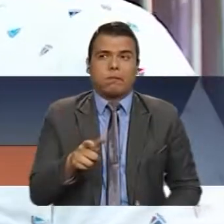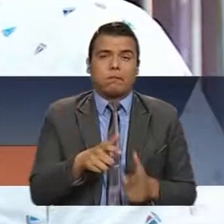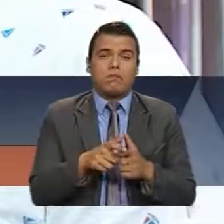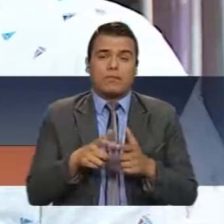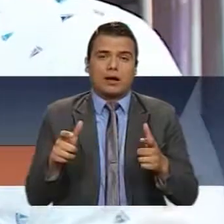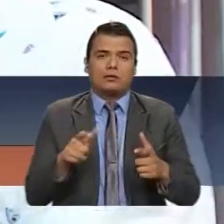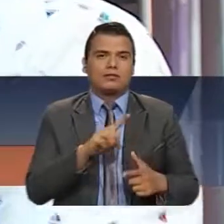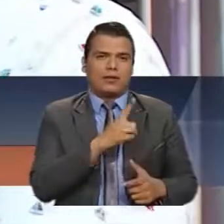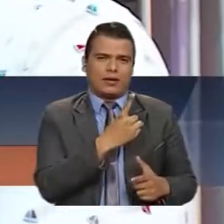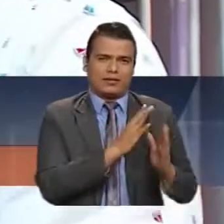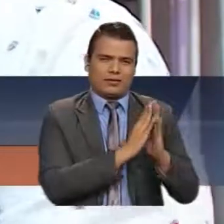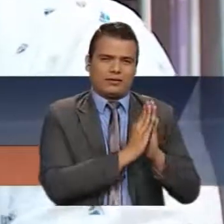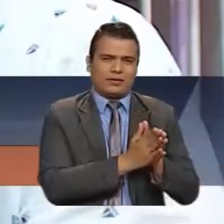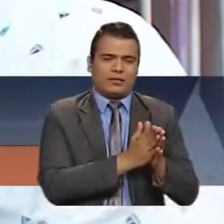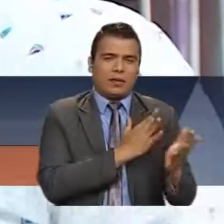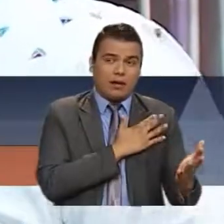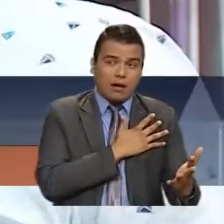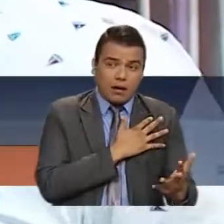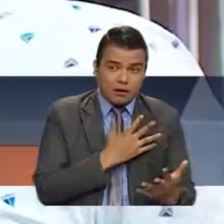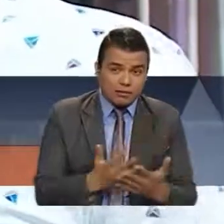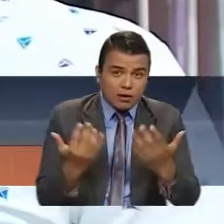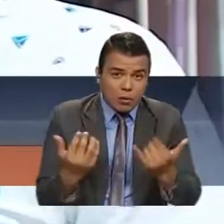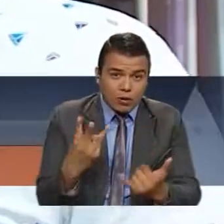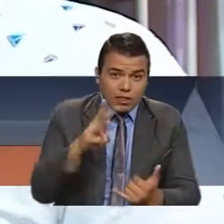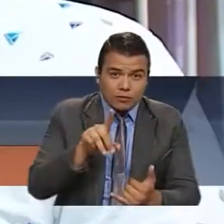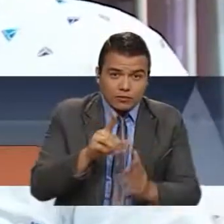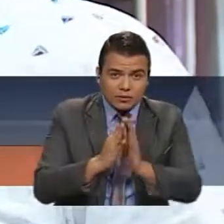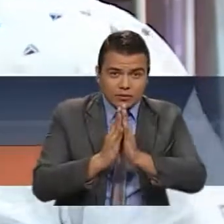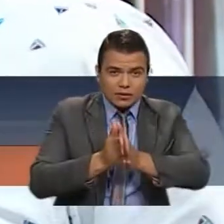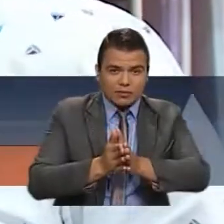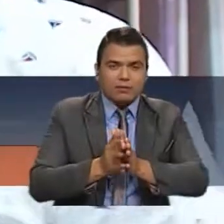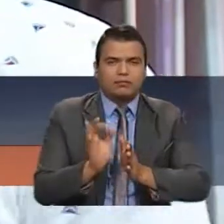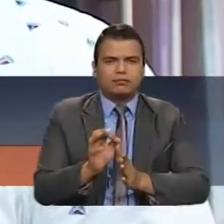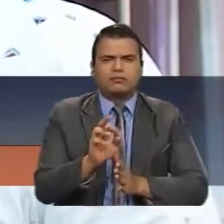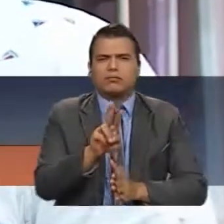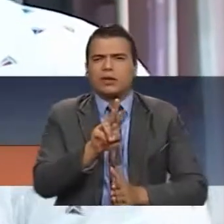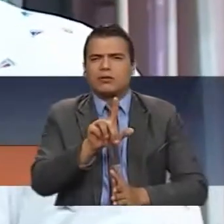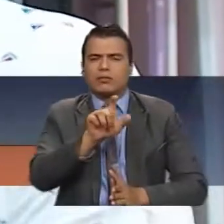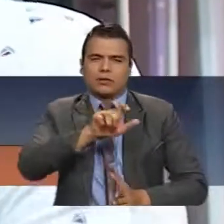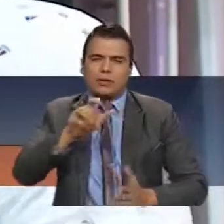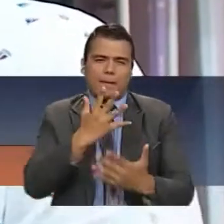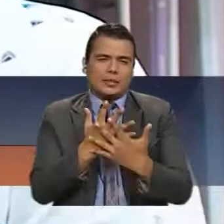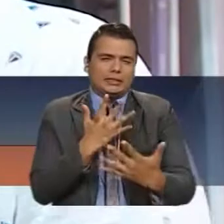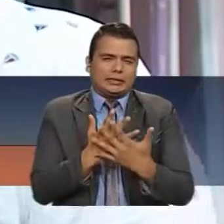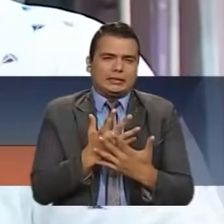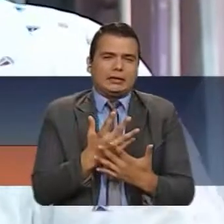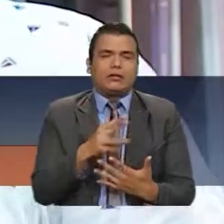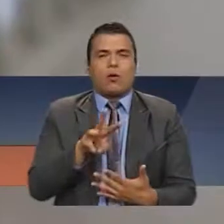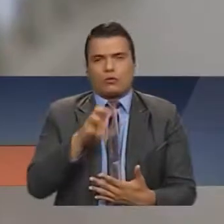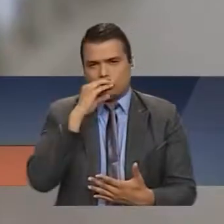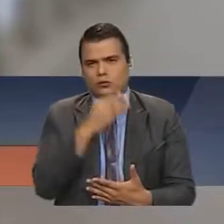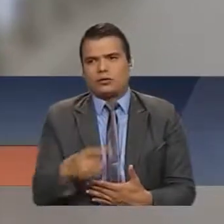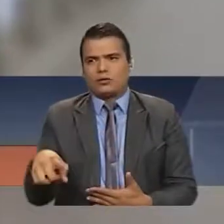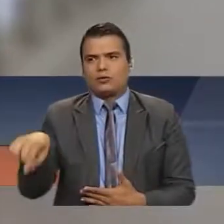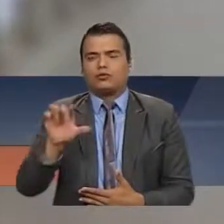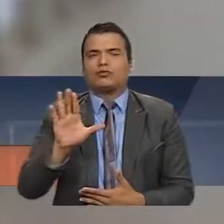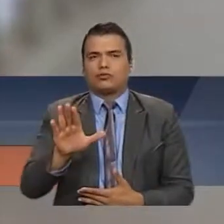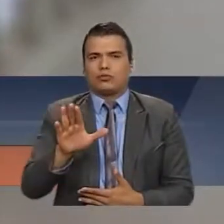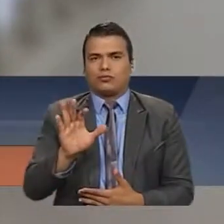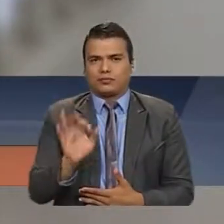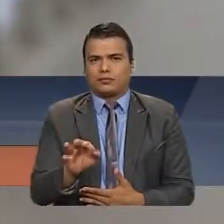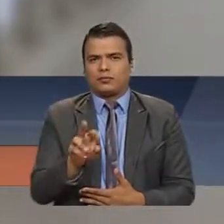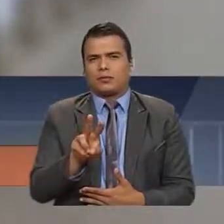primero de diciembre a la fecha tenemos 21 quemados de ellos 8 niños el